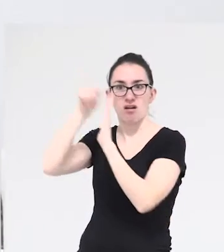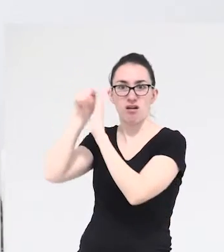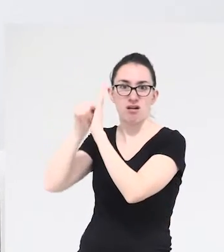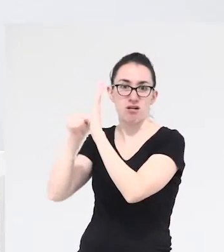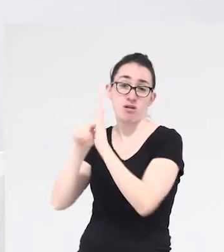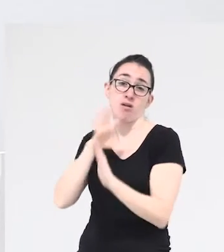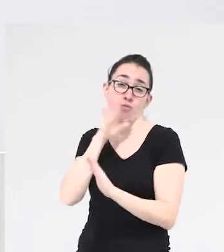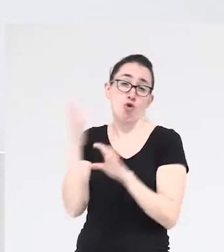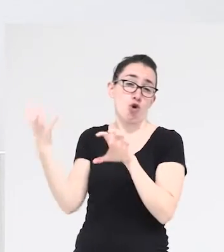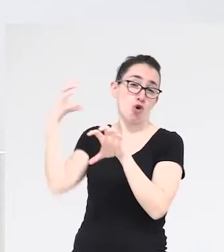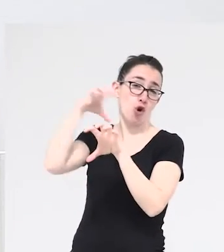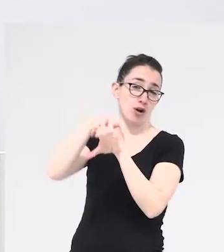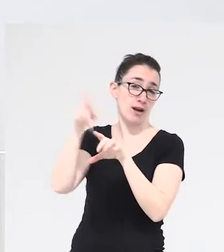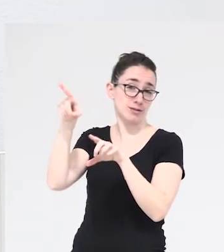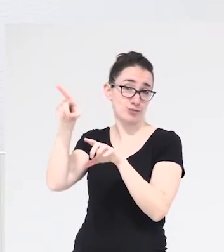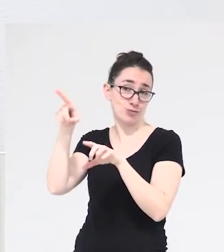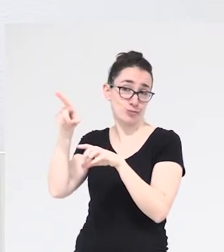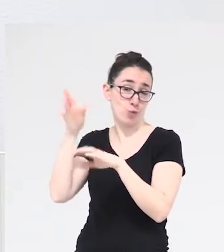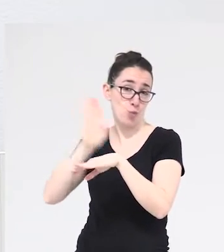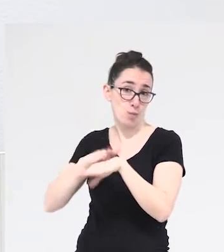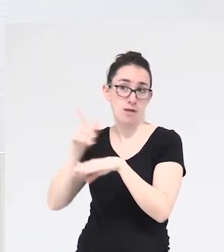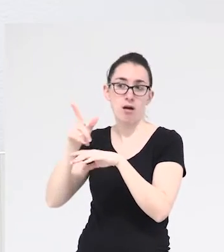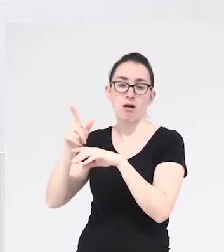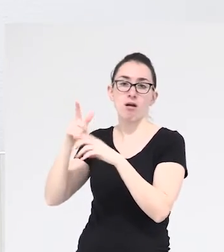del colonialismo, y